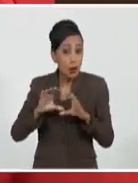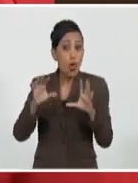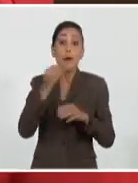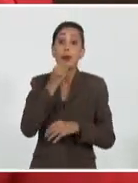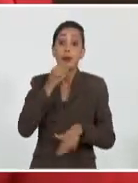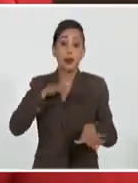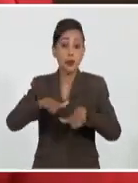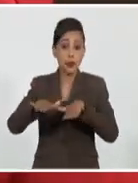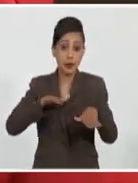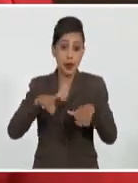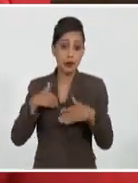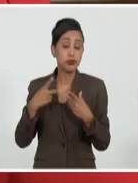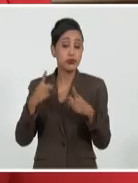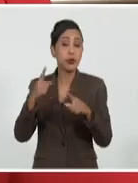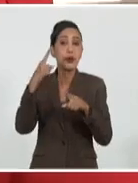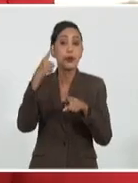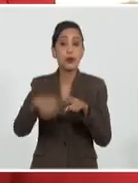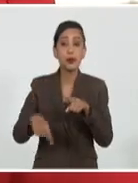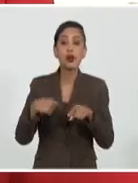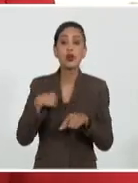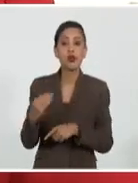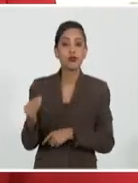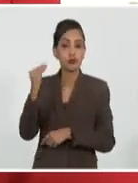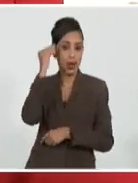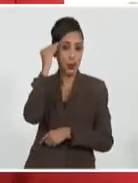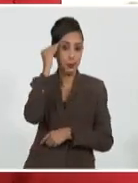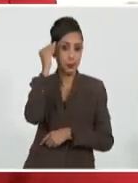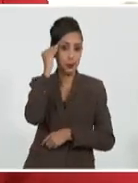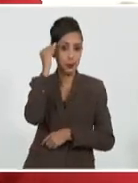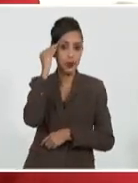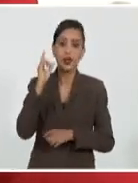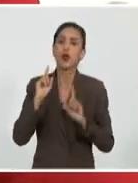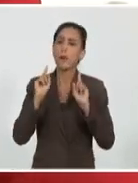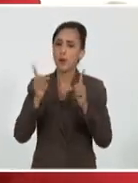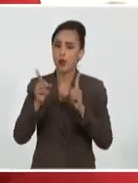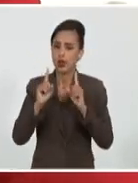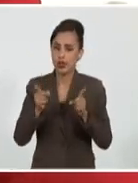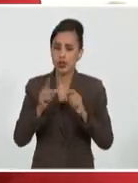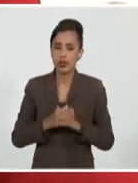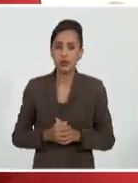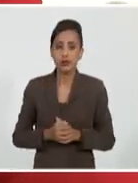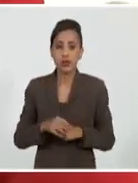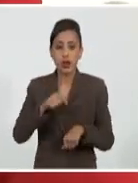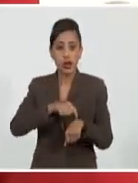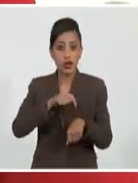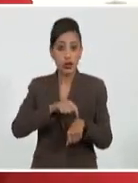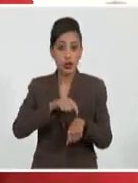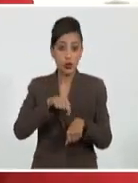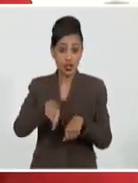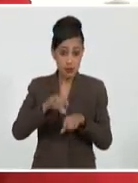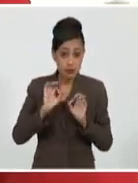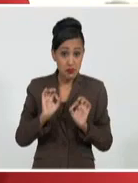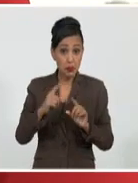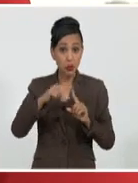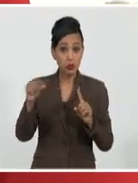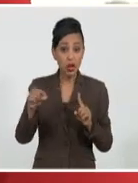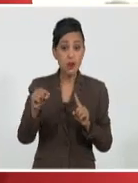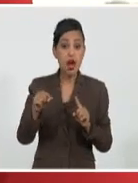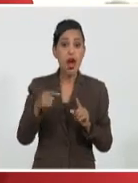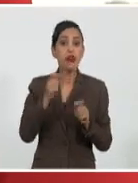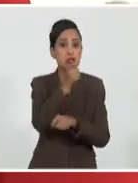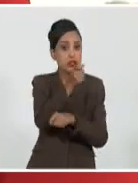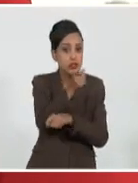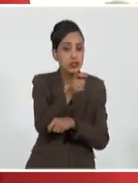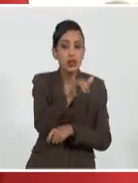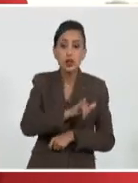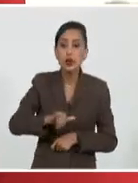lo profesional, pero me enriquece mucho desde el punto de vista político a la hora de llevar esos temas y a la hora de exigirles a los